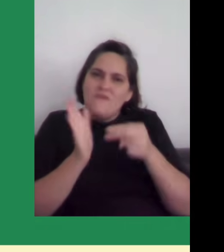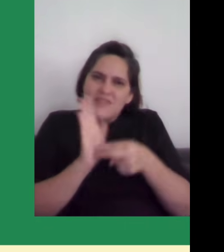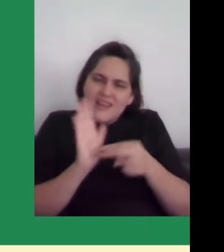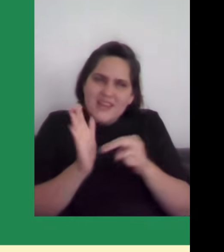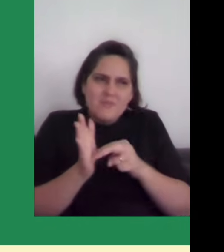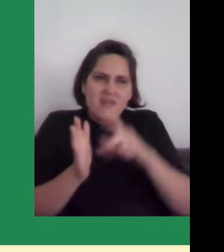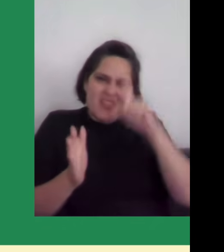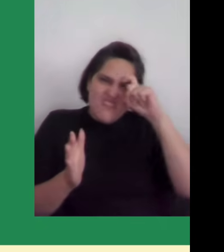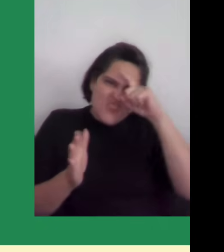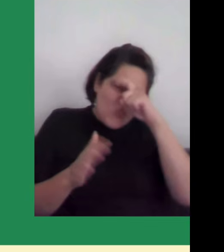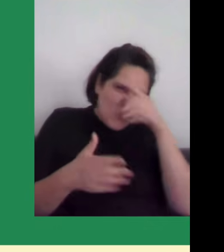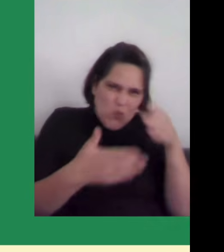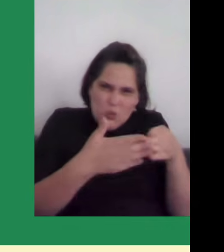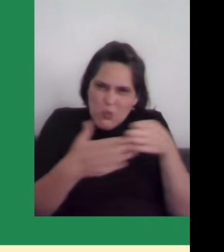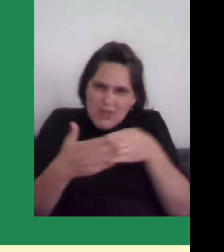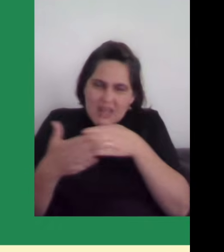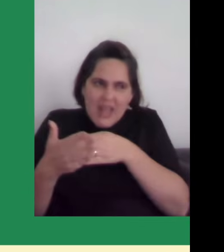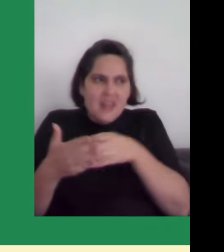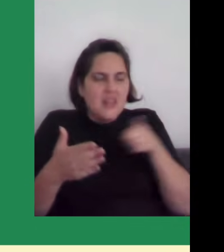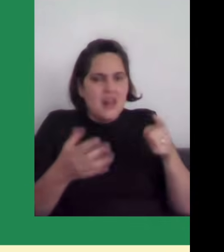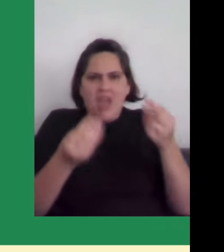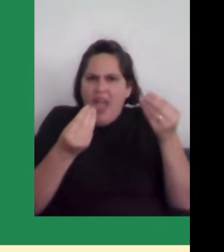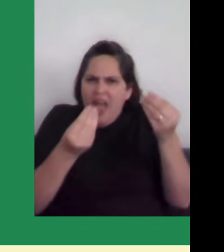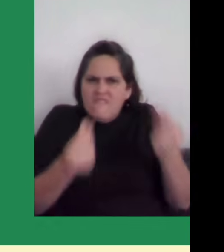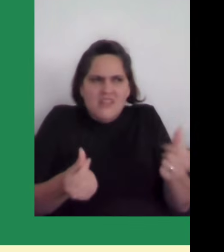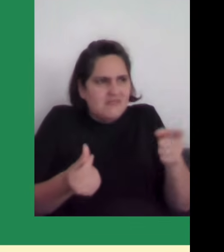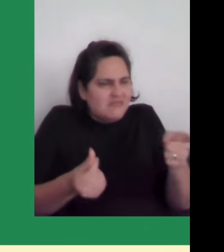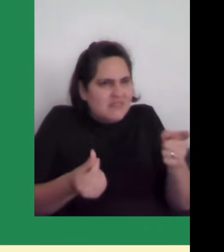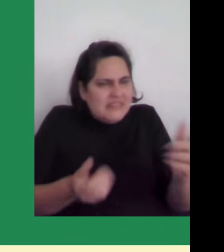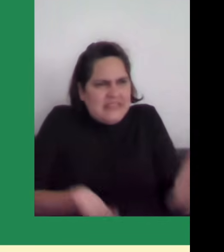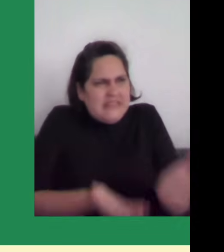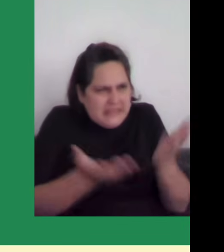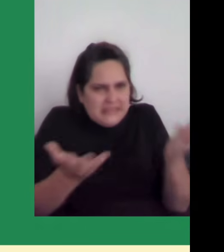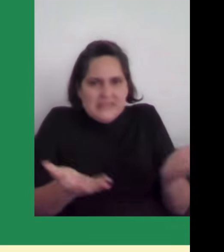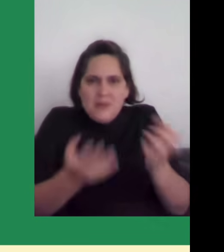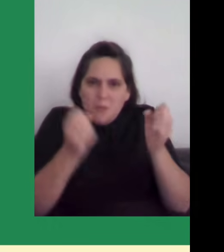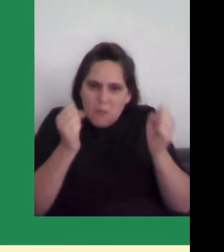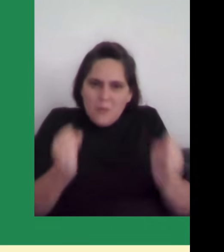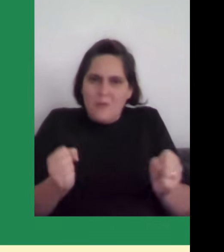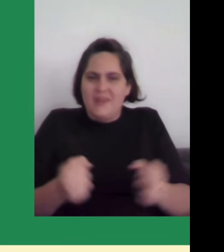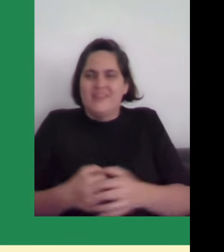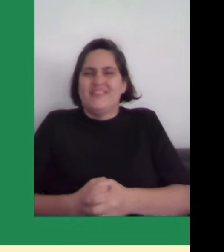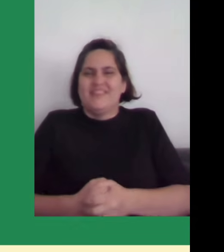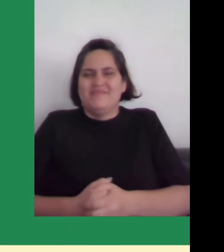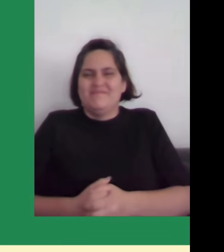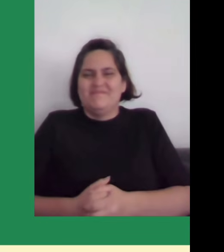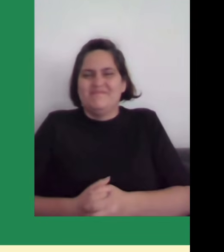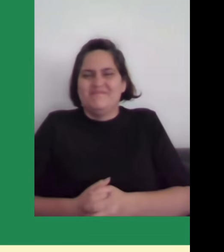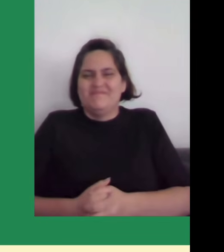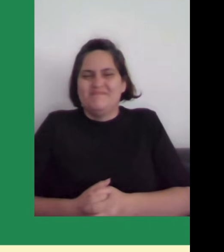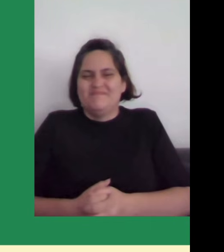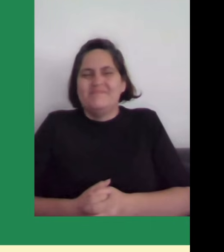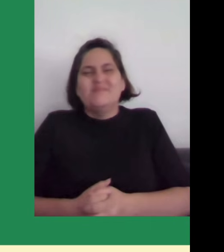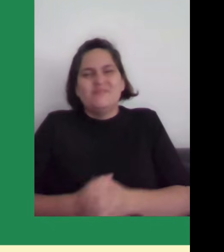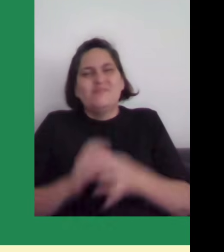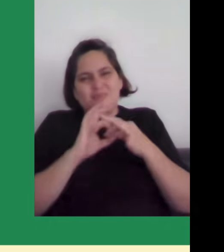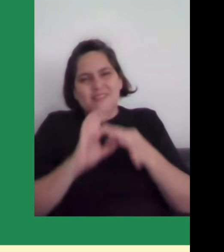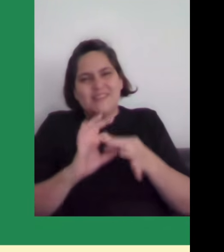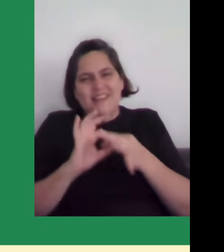y potenciar las grandes habilidades de las personas autistas. Muchas gracias.